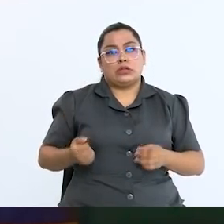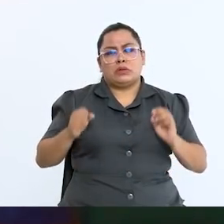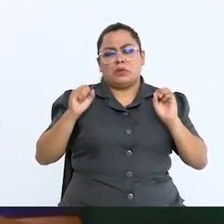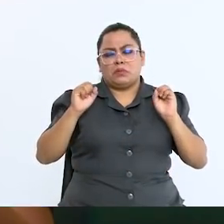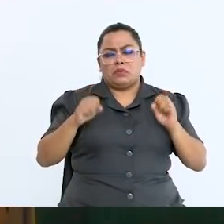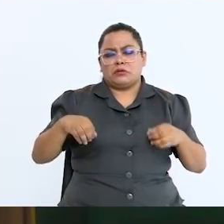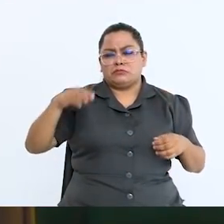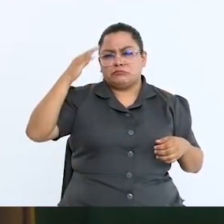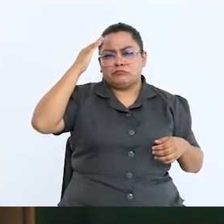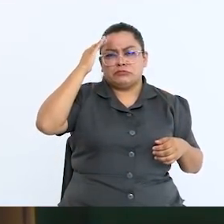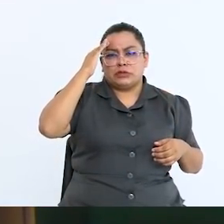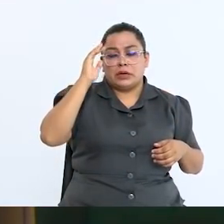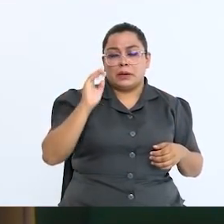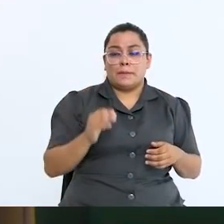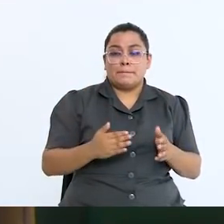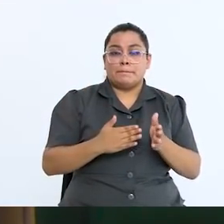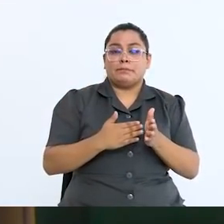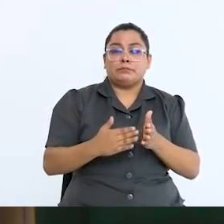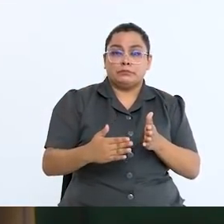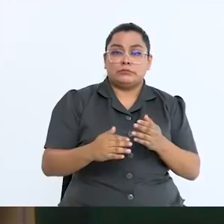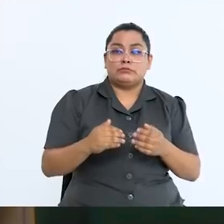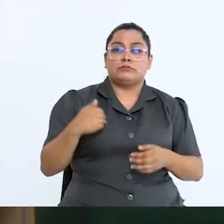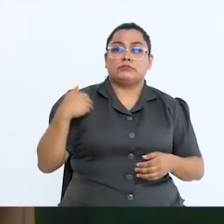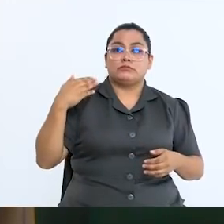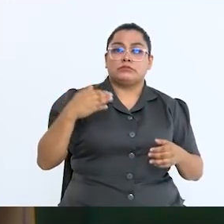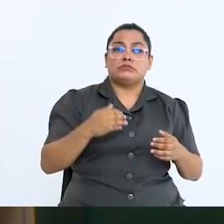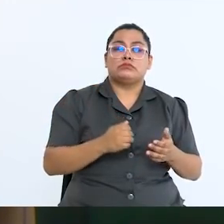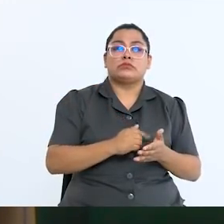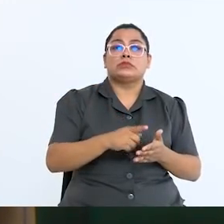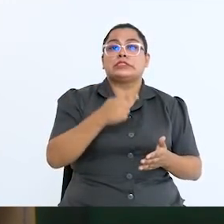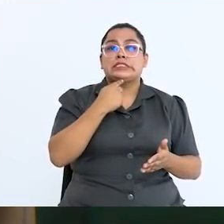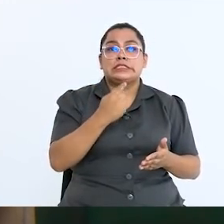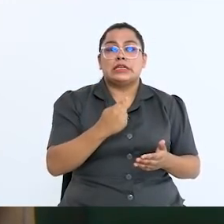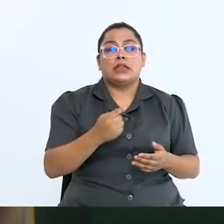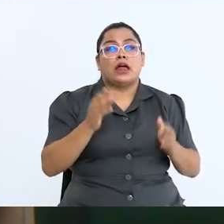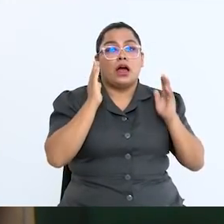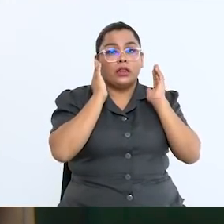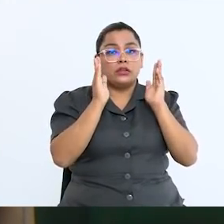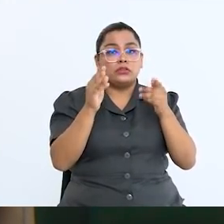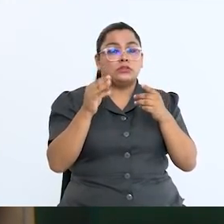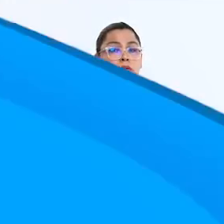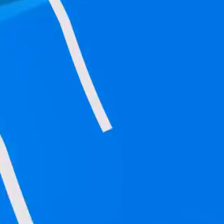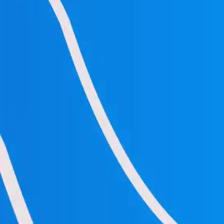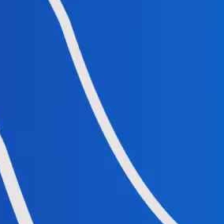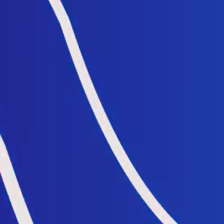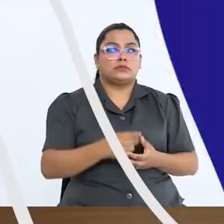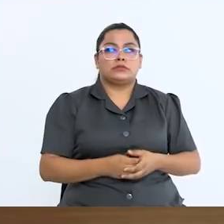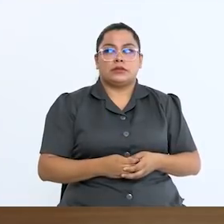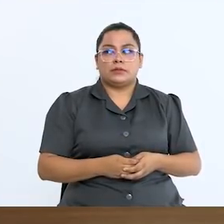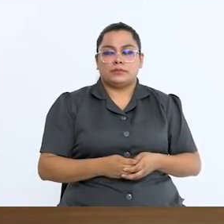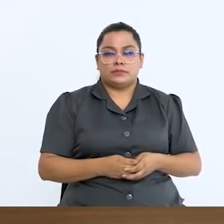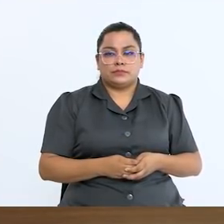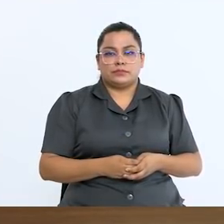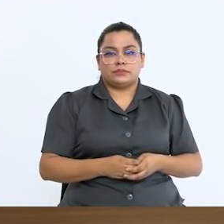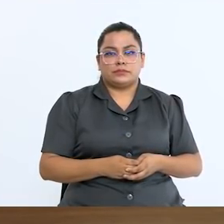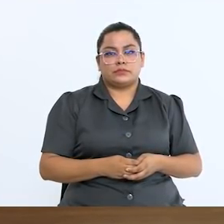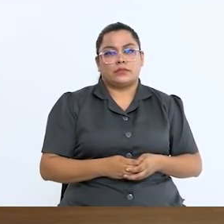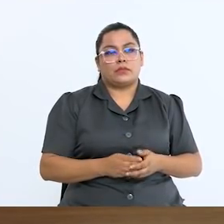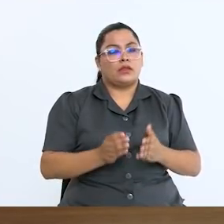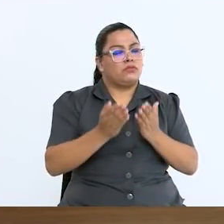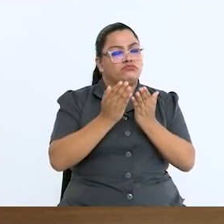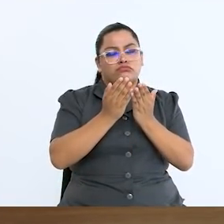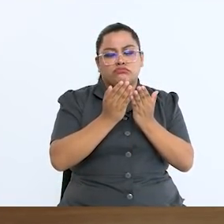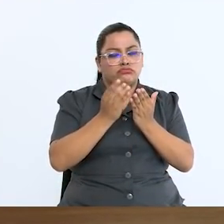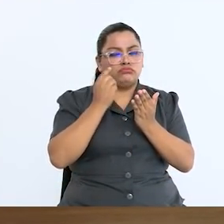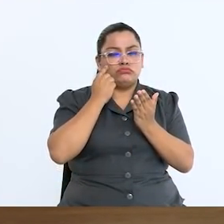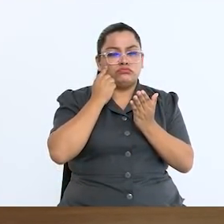para saber desde el principio del año escolar quiénes necesitan atención personalizada. En el texto hay